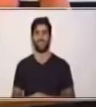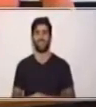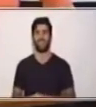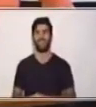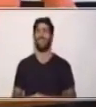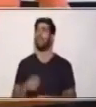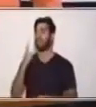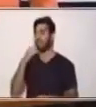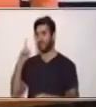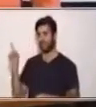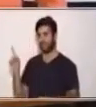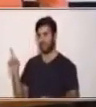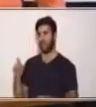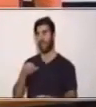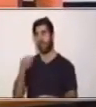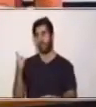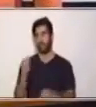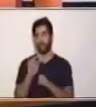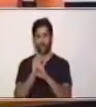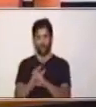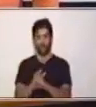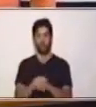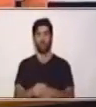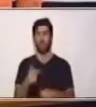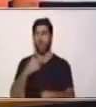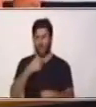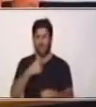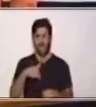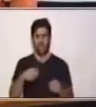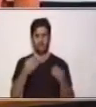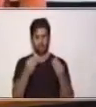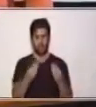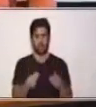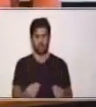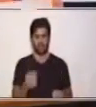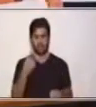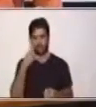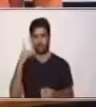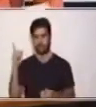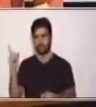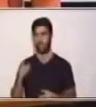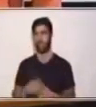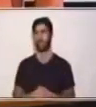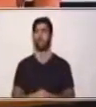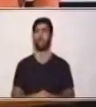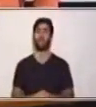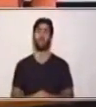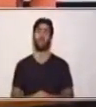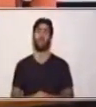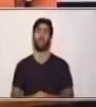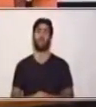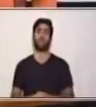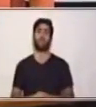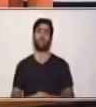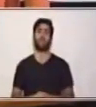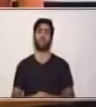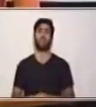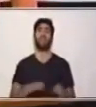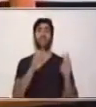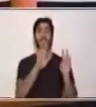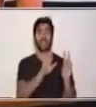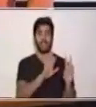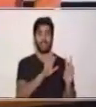Vamos a trabajar este. Veamos, tenemos varios acá. Por ejemplo, este indica